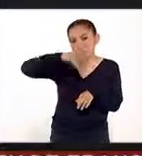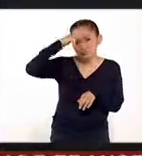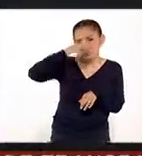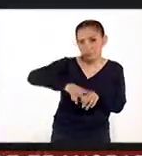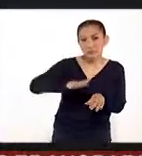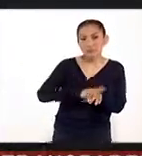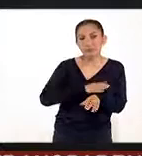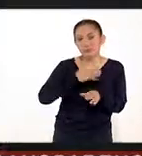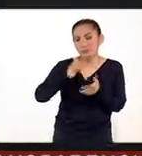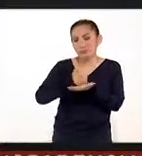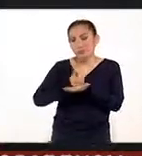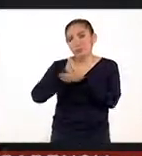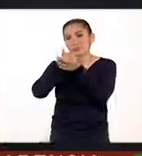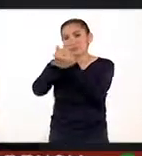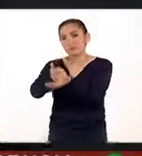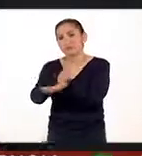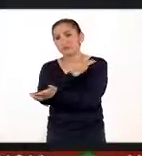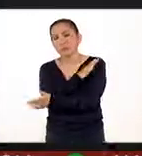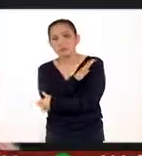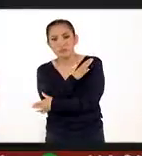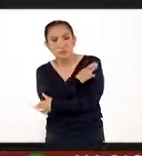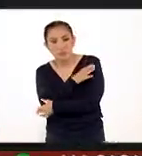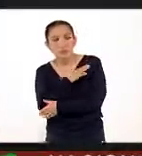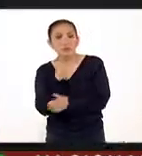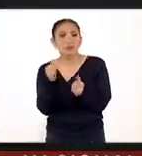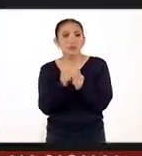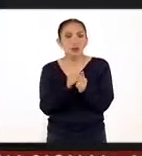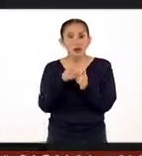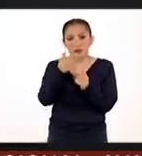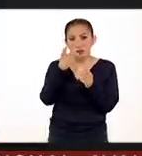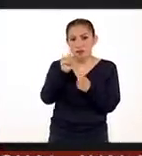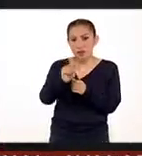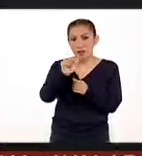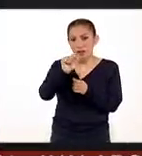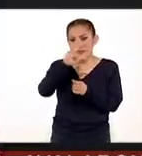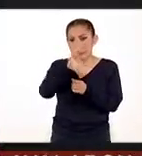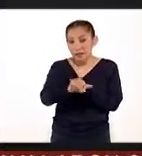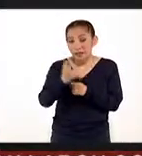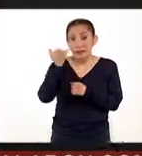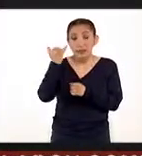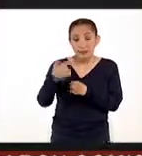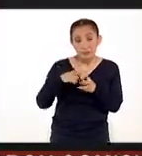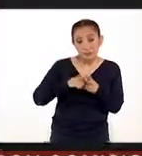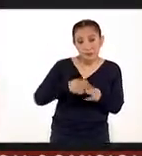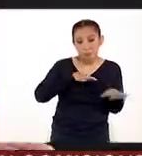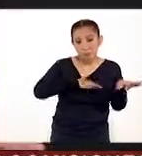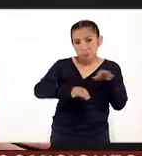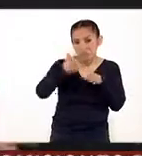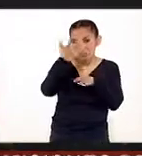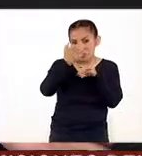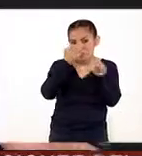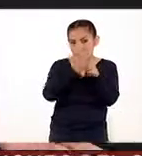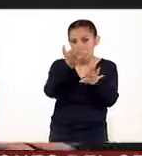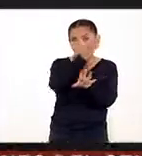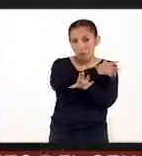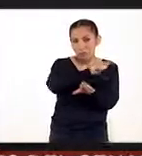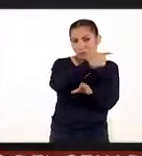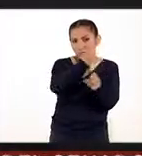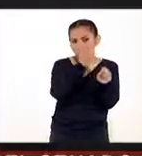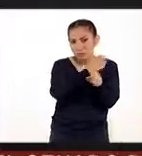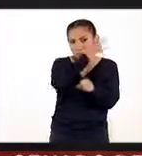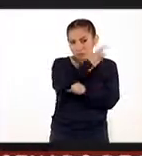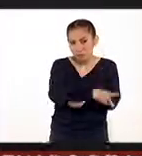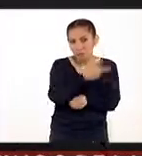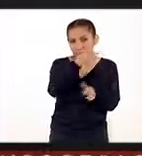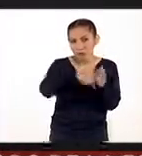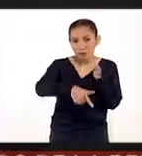México por la colaboración que tenemos a partir del Tratado de Libre Comercio y empezamos a trabajar hace 10 años, hace 12 años en realidad,